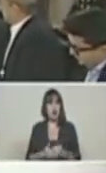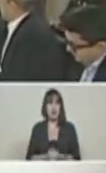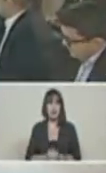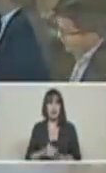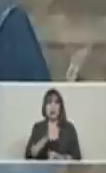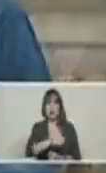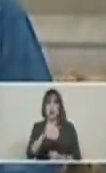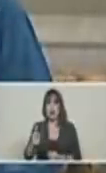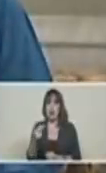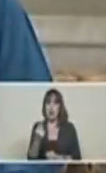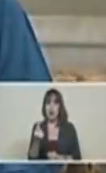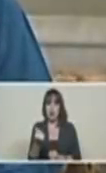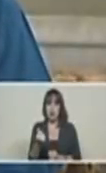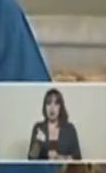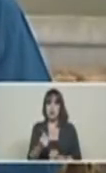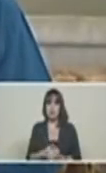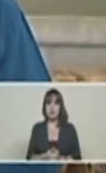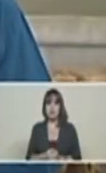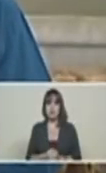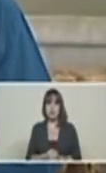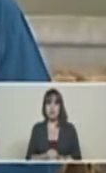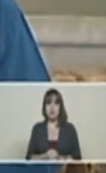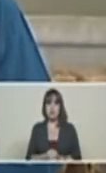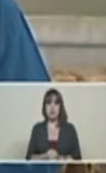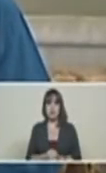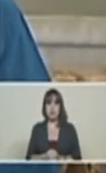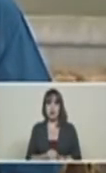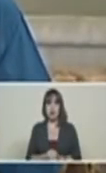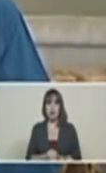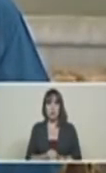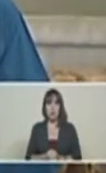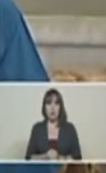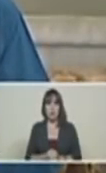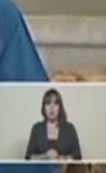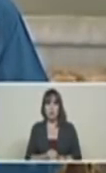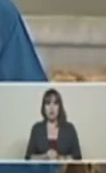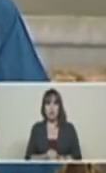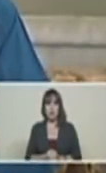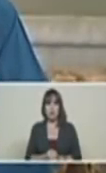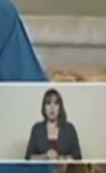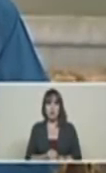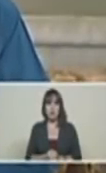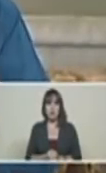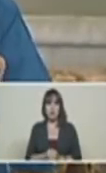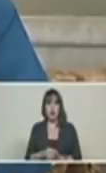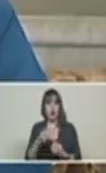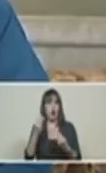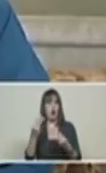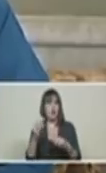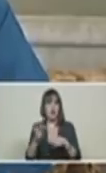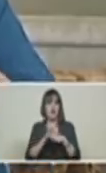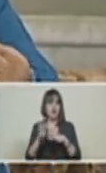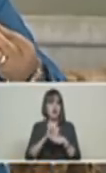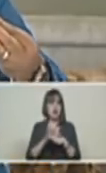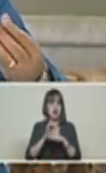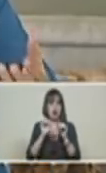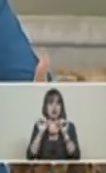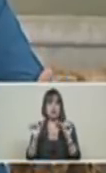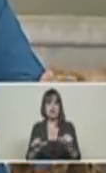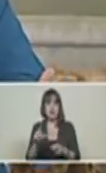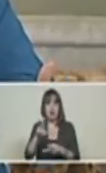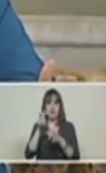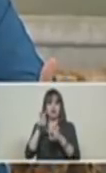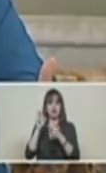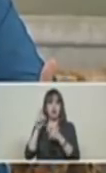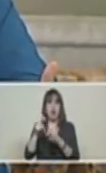bolívar, y en el funcionamiento del sistema tributario, en el cobro de los